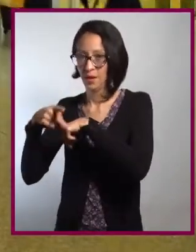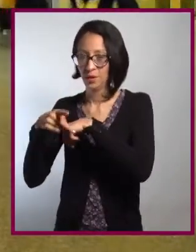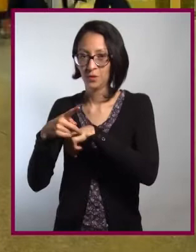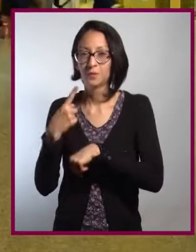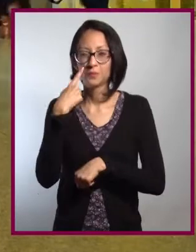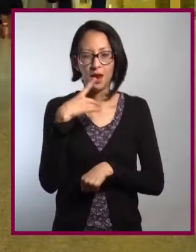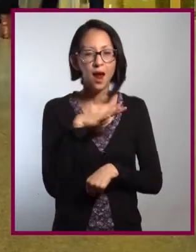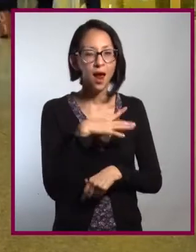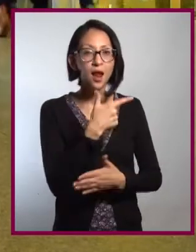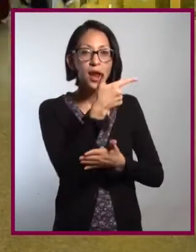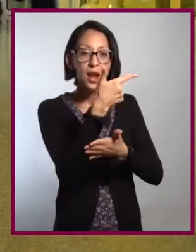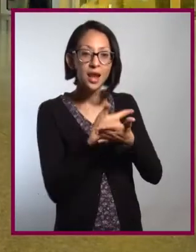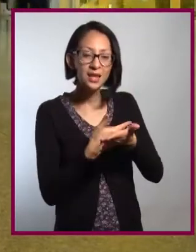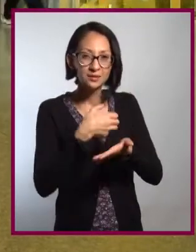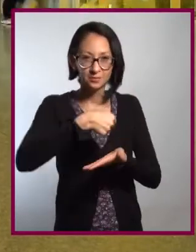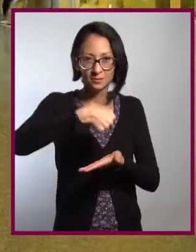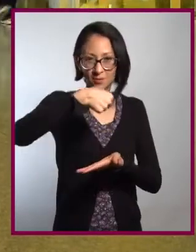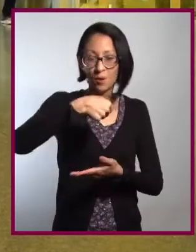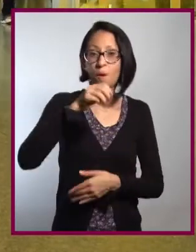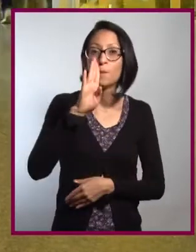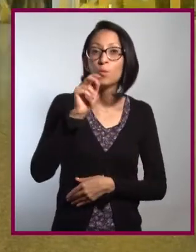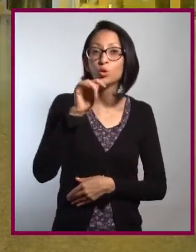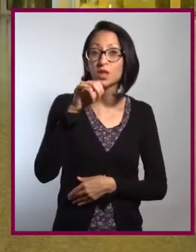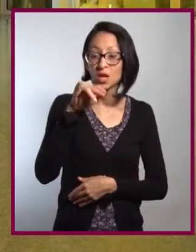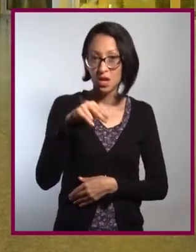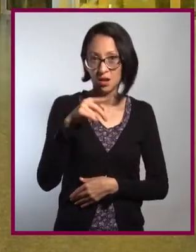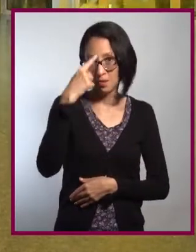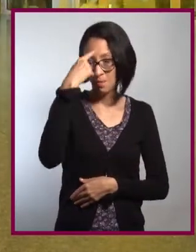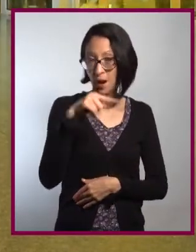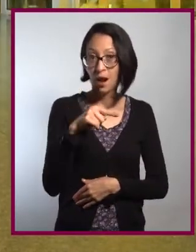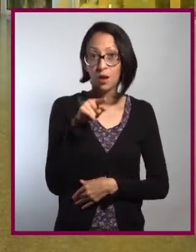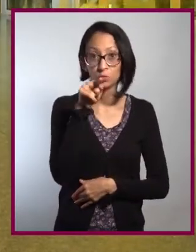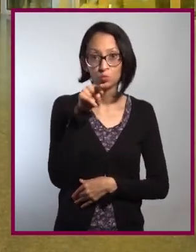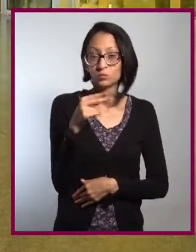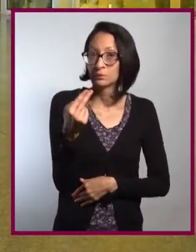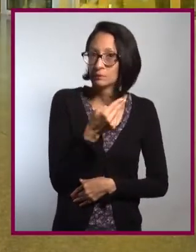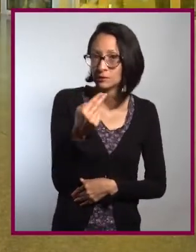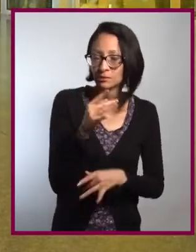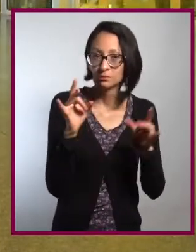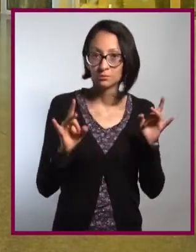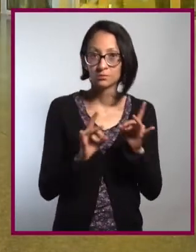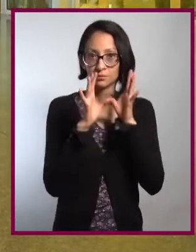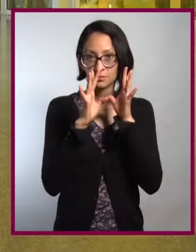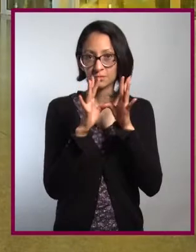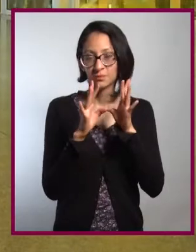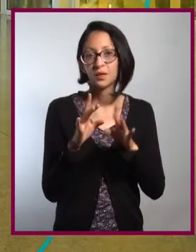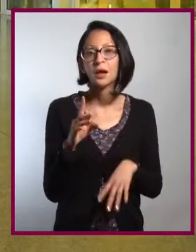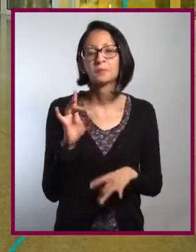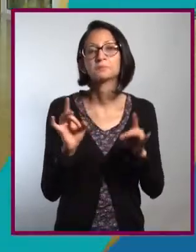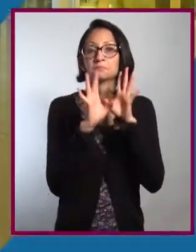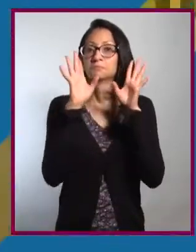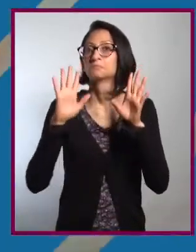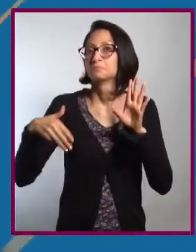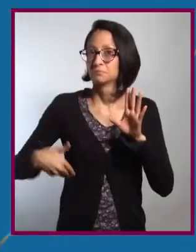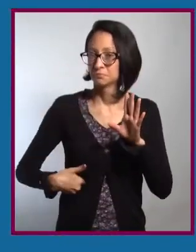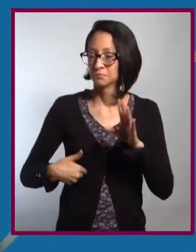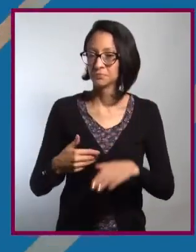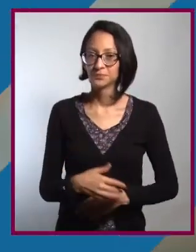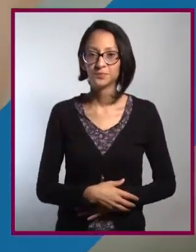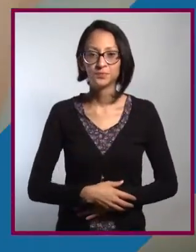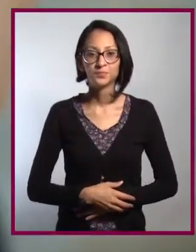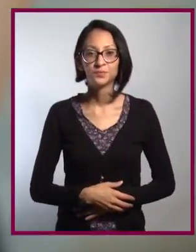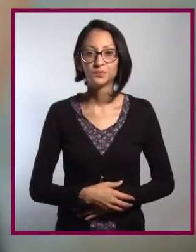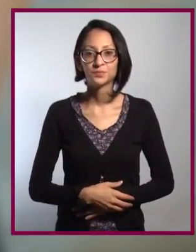lista de los artículos para primeros auxilios que pueden ser necesarios en caso de accidente.